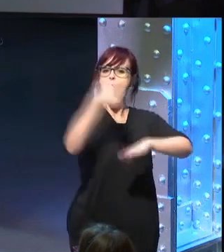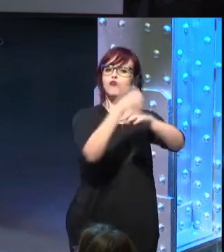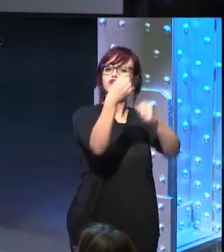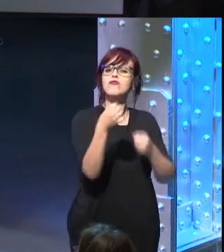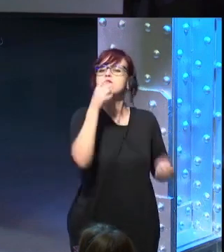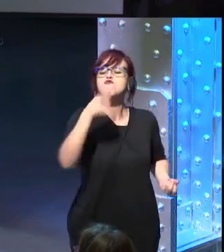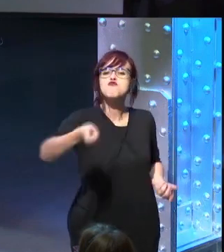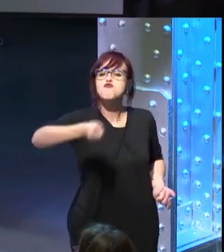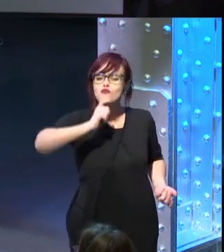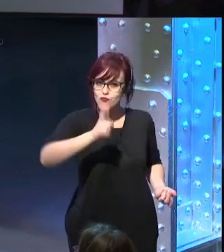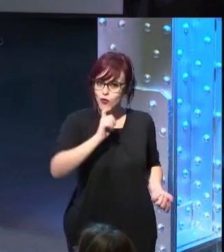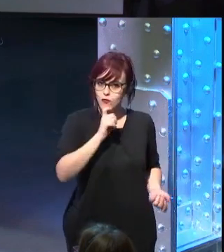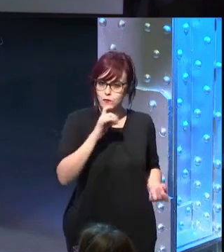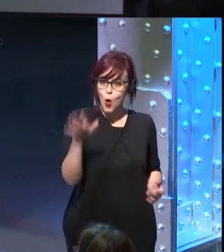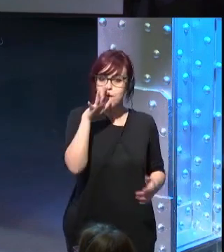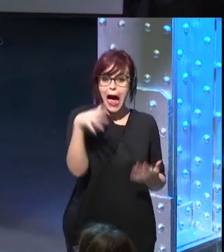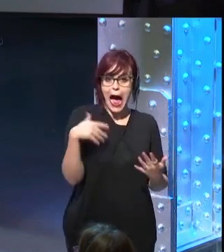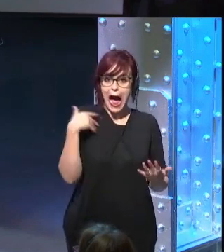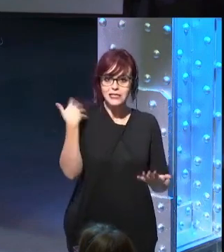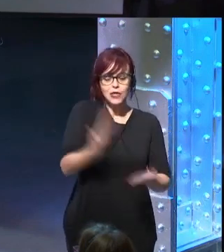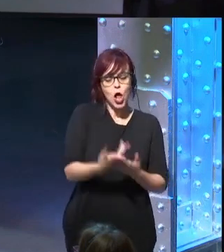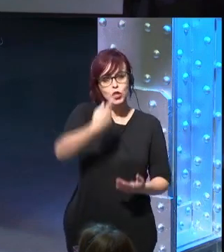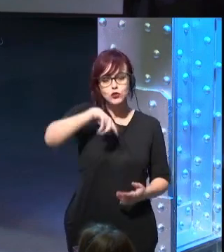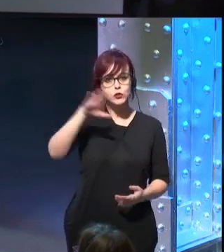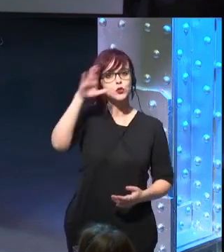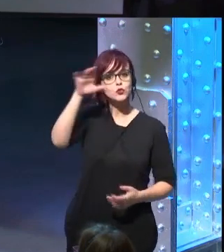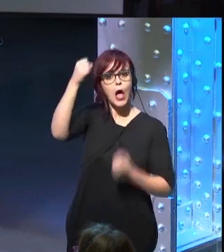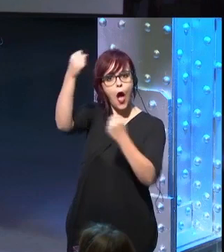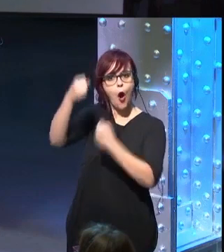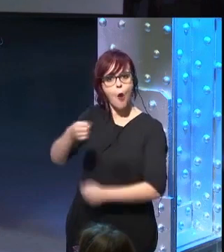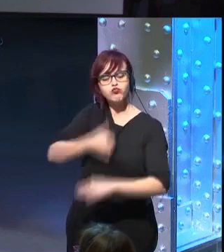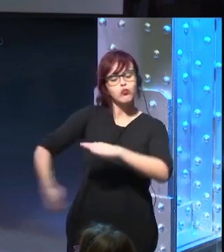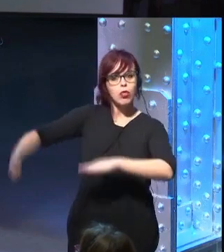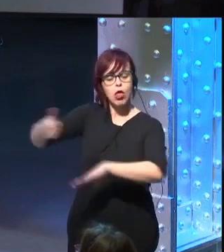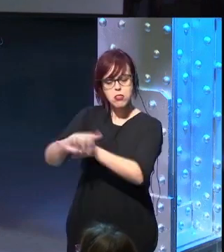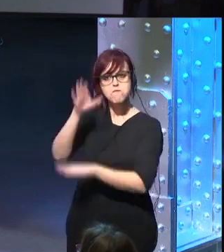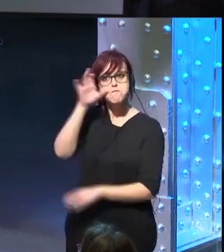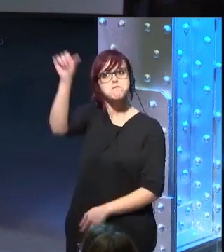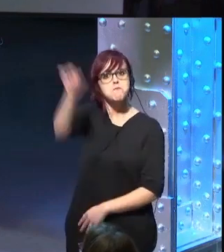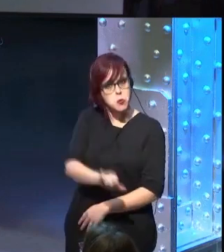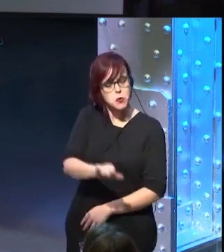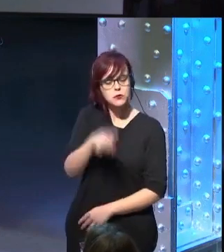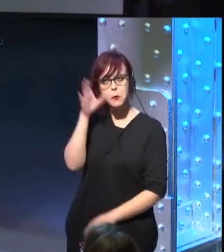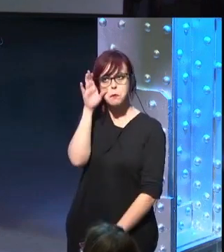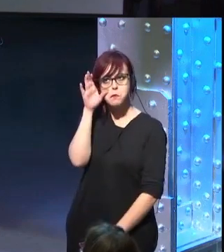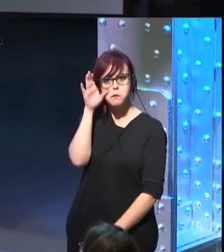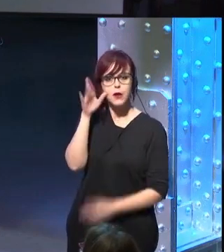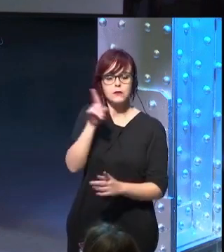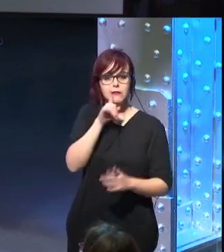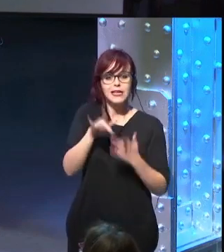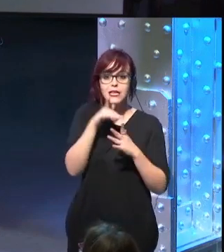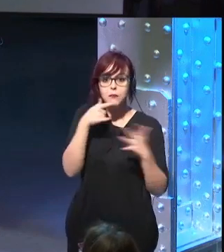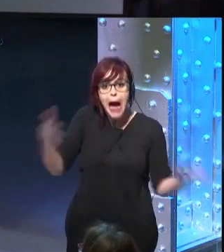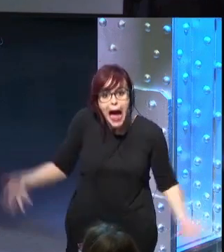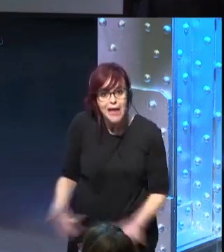y cómo hemos aprendido a escuchar la autoridad, y en lugar de impulsar